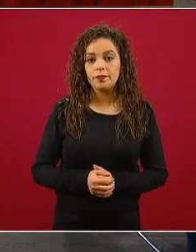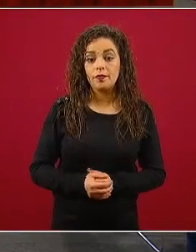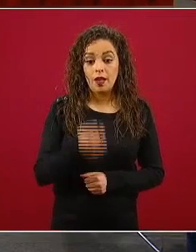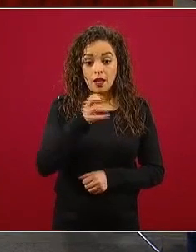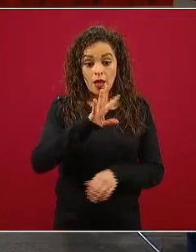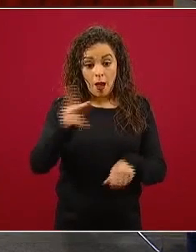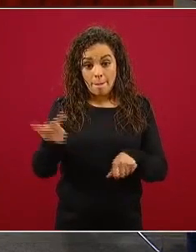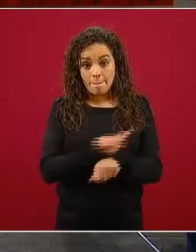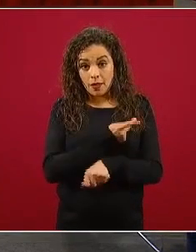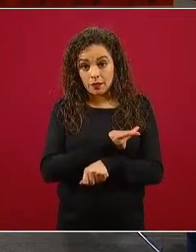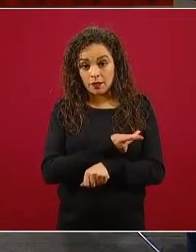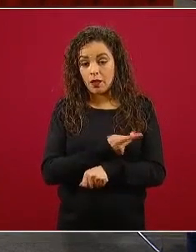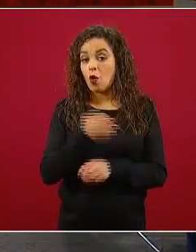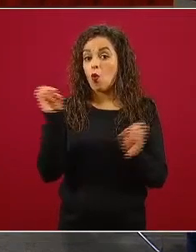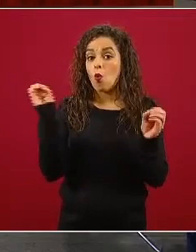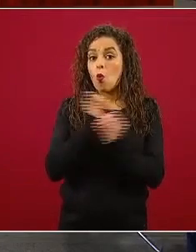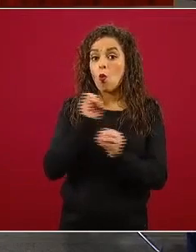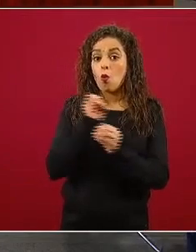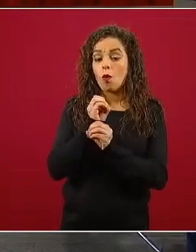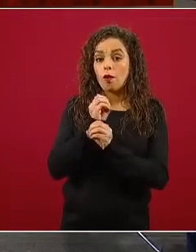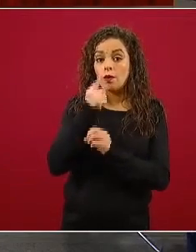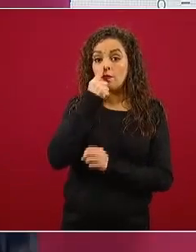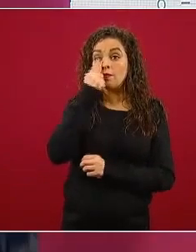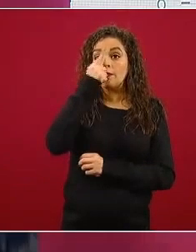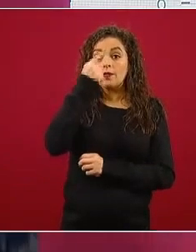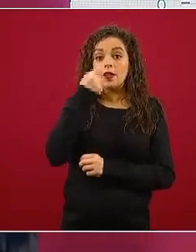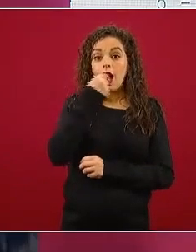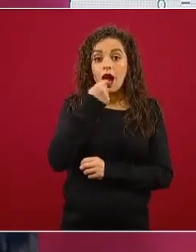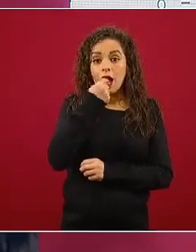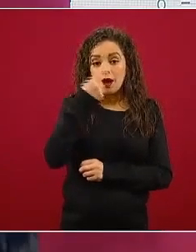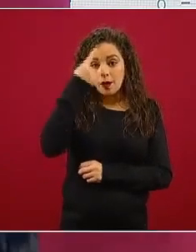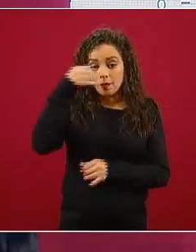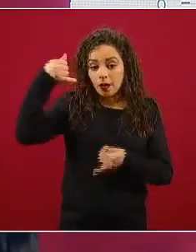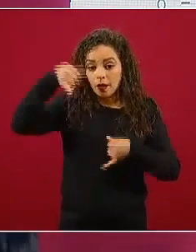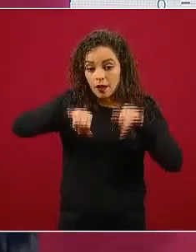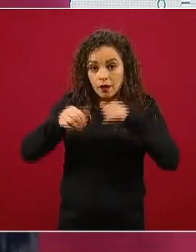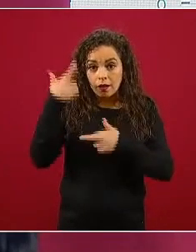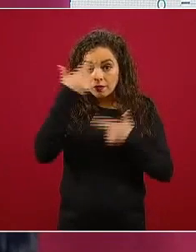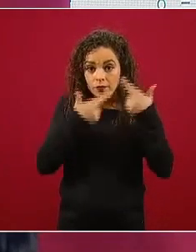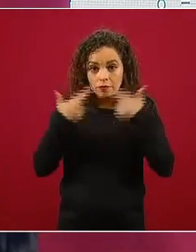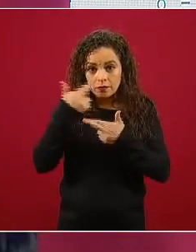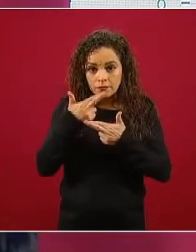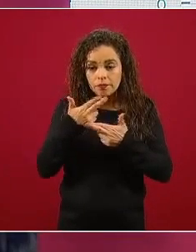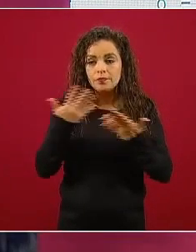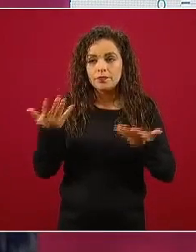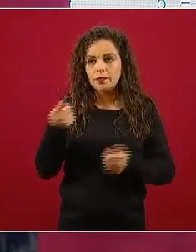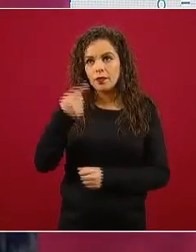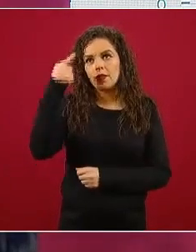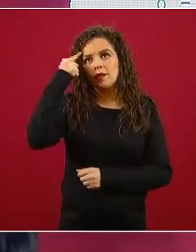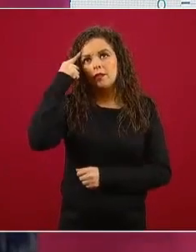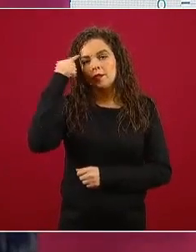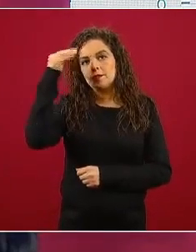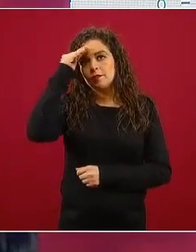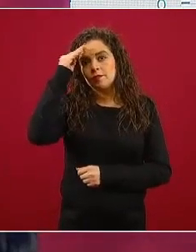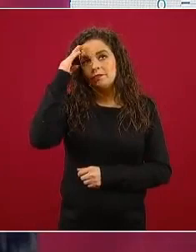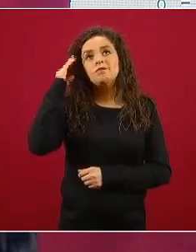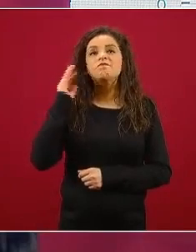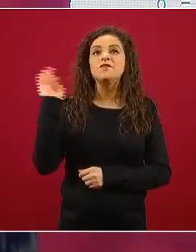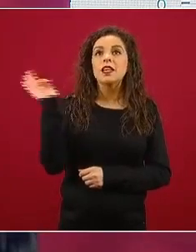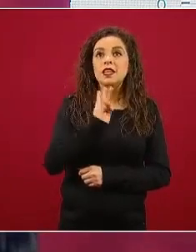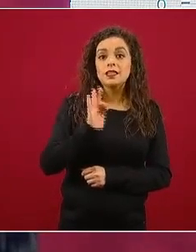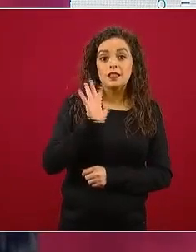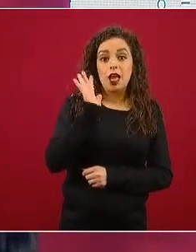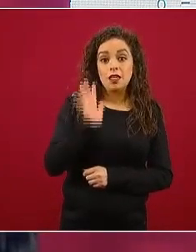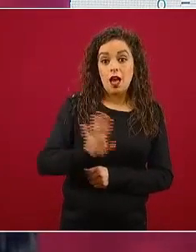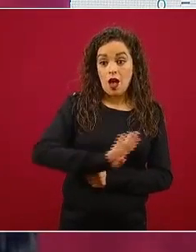muestra útil para el laboratorio. El procedimiento de vigilancia todavía contempla la posibilidad de que aún después de fallecida